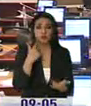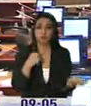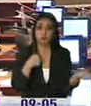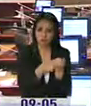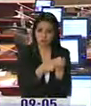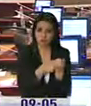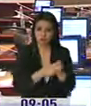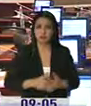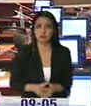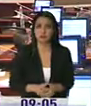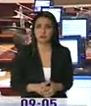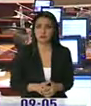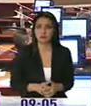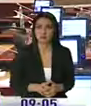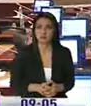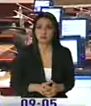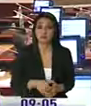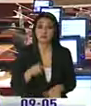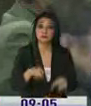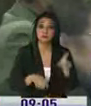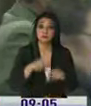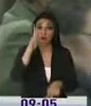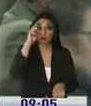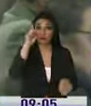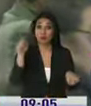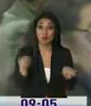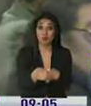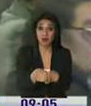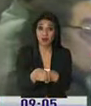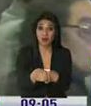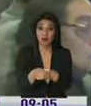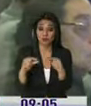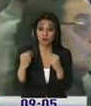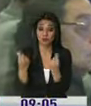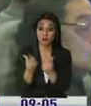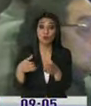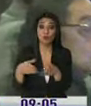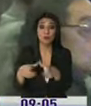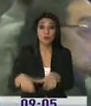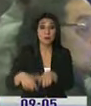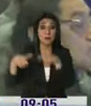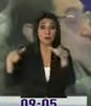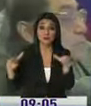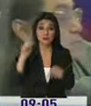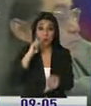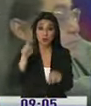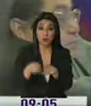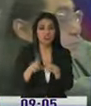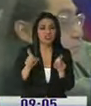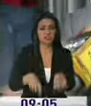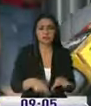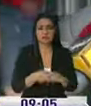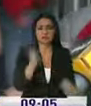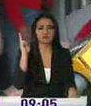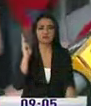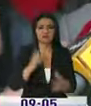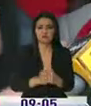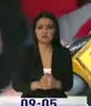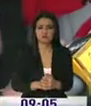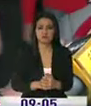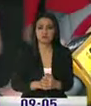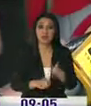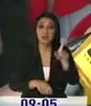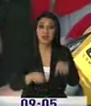político. Y acá creen que quienes no están de acuerdo con lo que disponga la mayoría en el bloque deberían irse. Todos